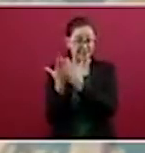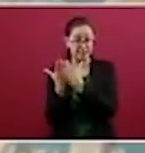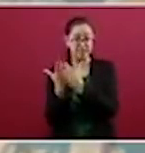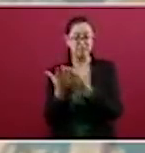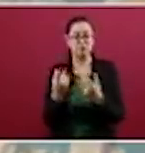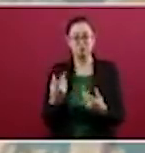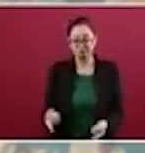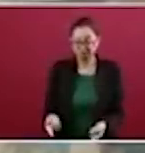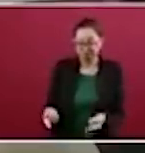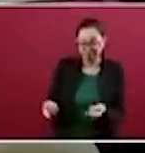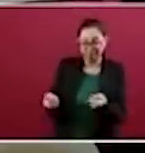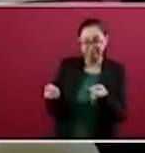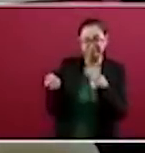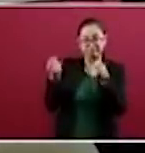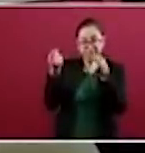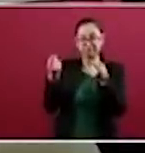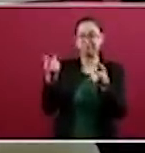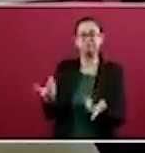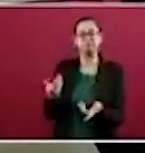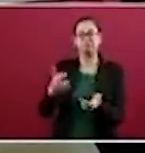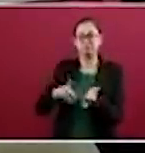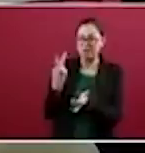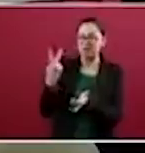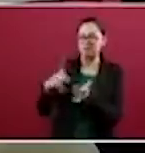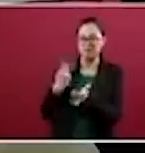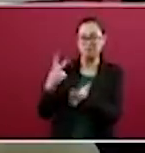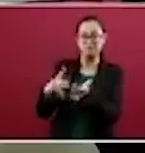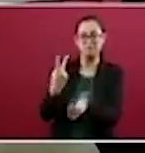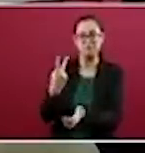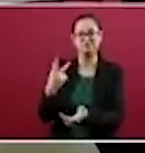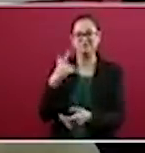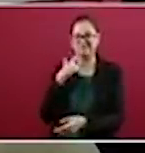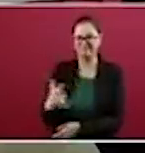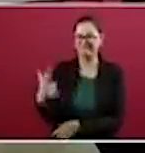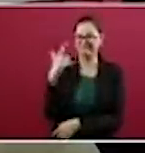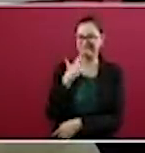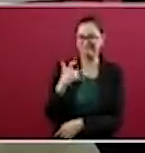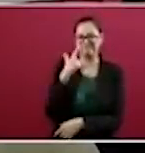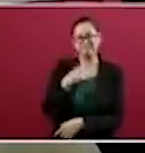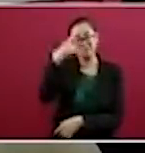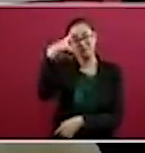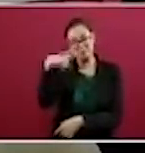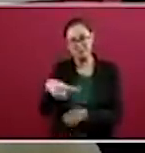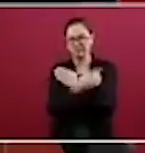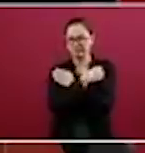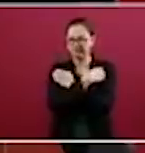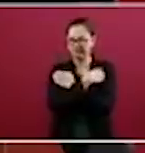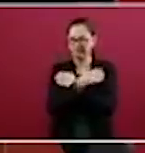vio crecer, tropezar y volver a levantarnos para seguir adelante en nuestra